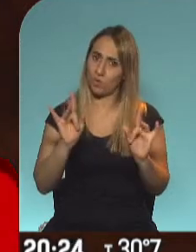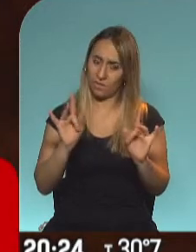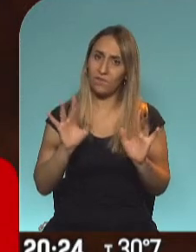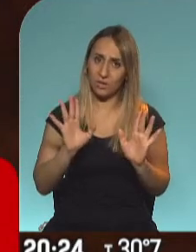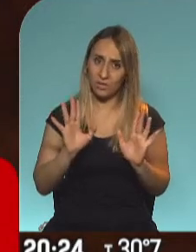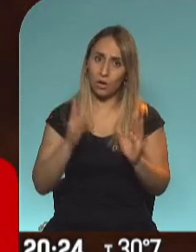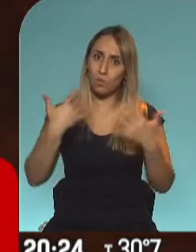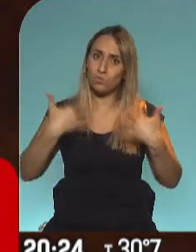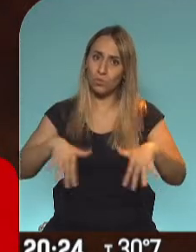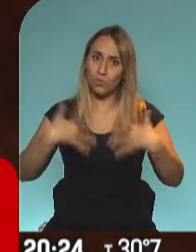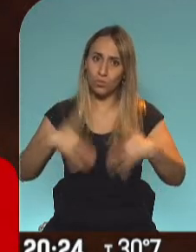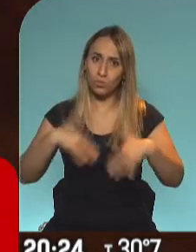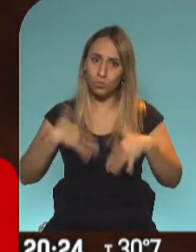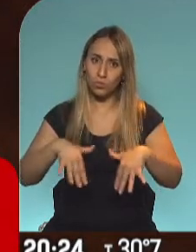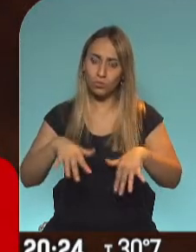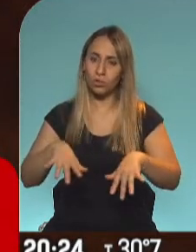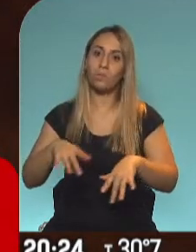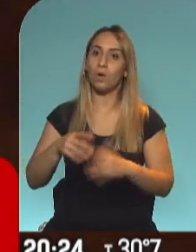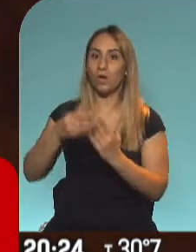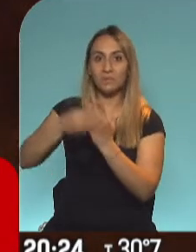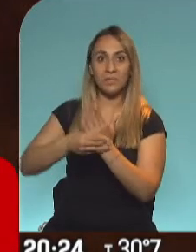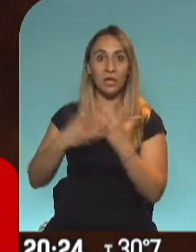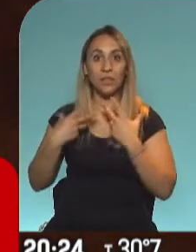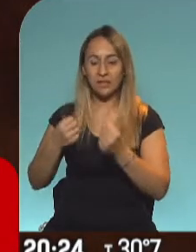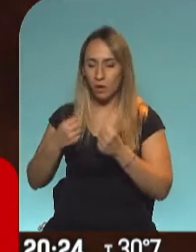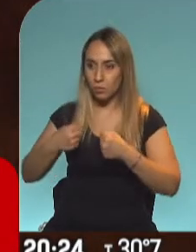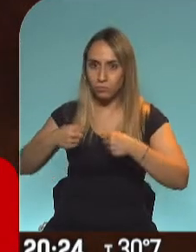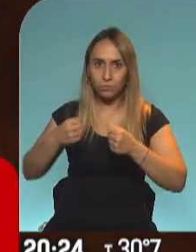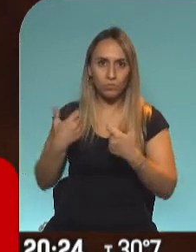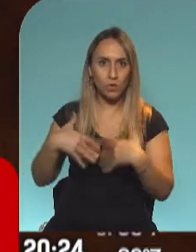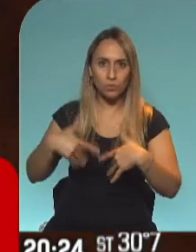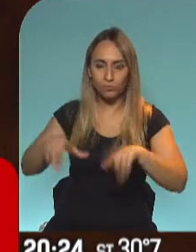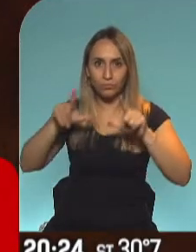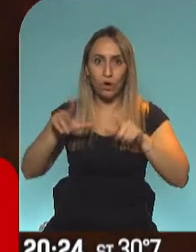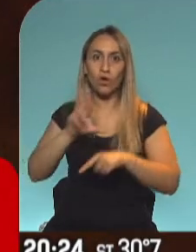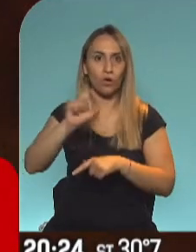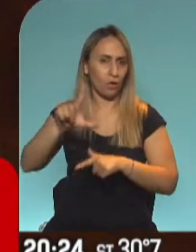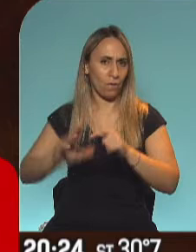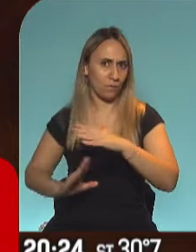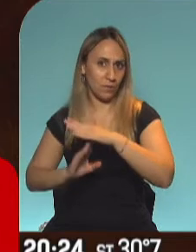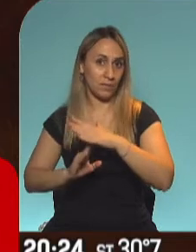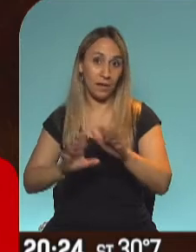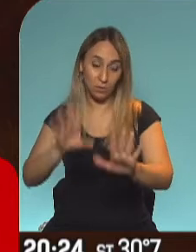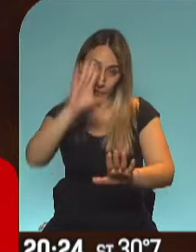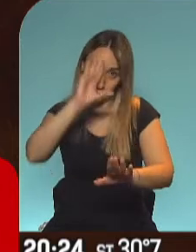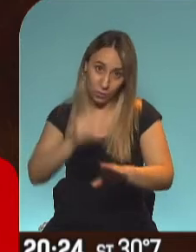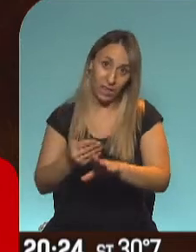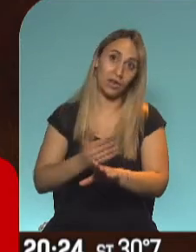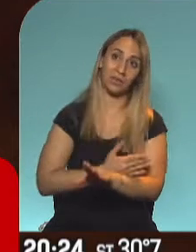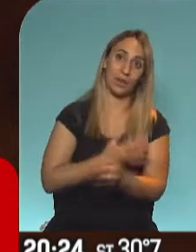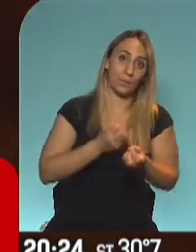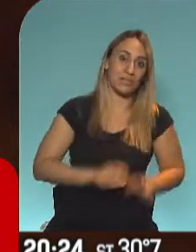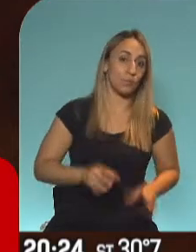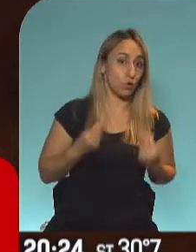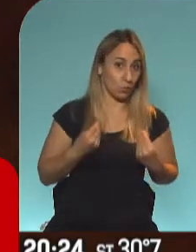mucho protagonismo en la agenda política de salud y vuelvo a decir, un año que no nos olvidemos de cómo empezamos. O sea, ustedes